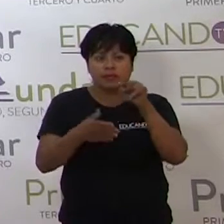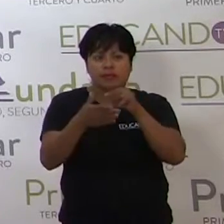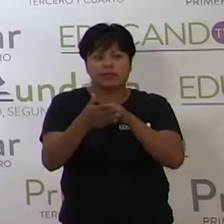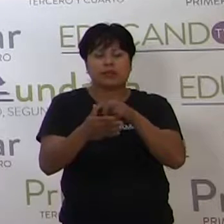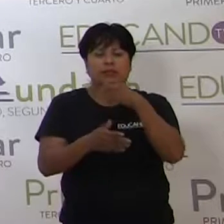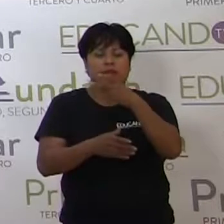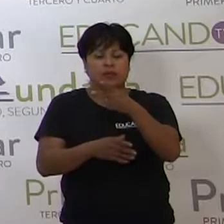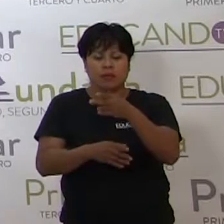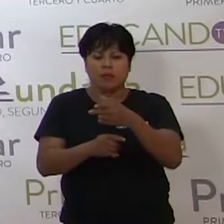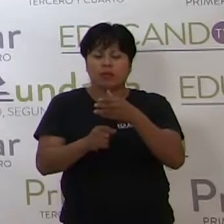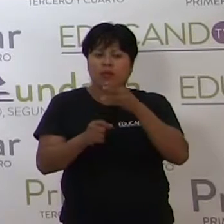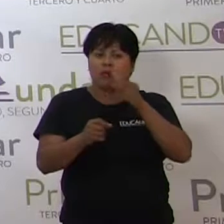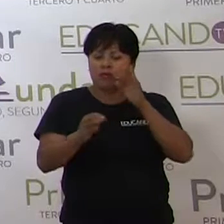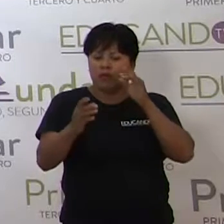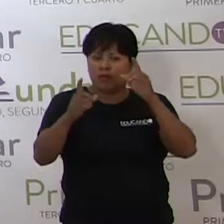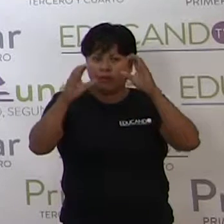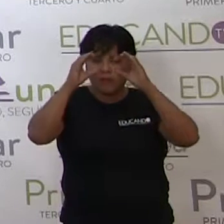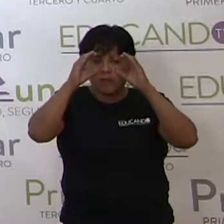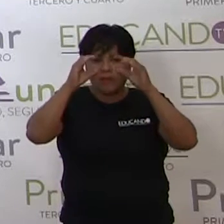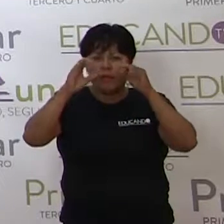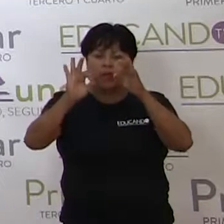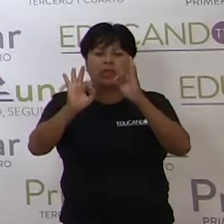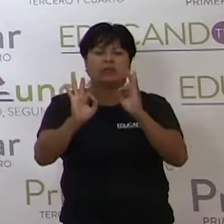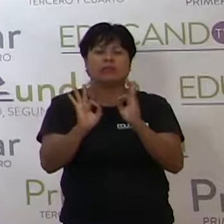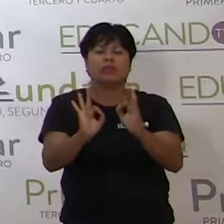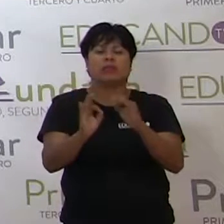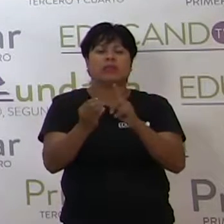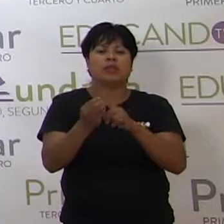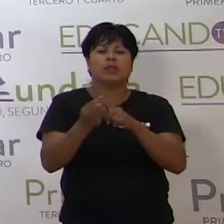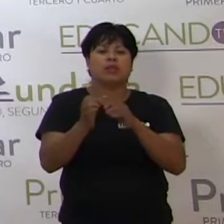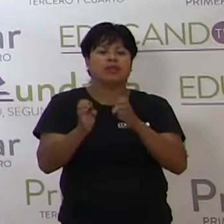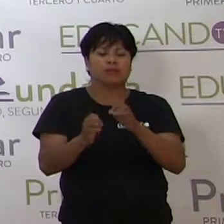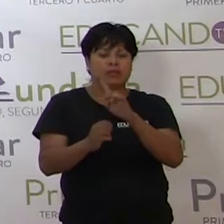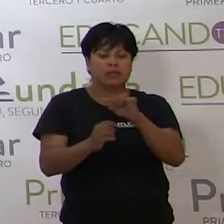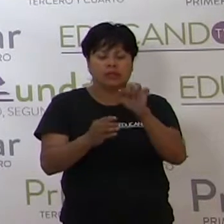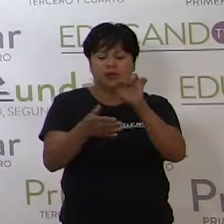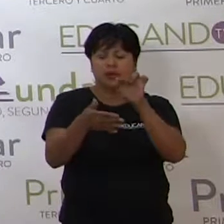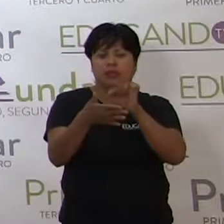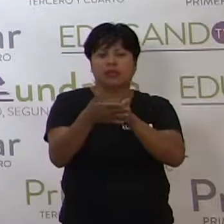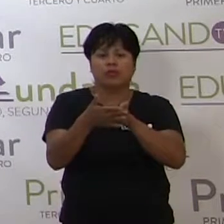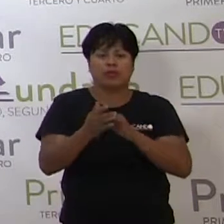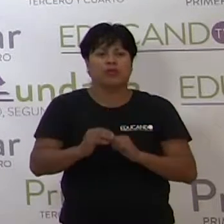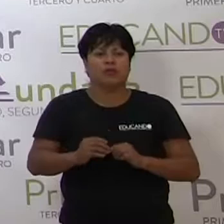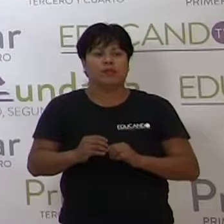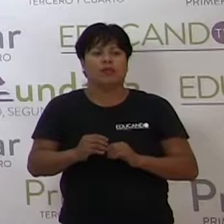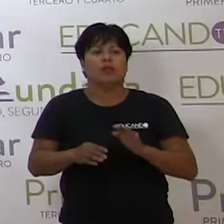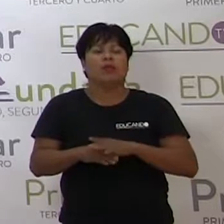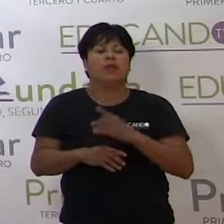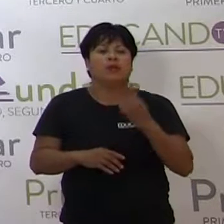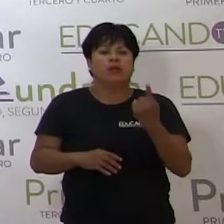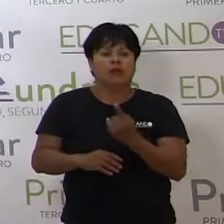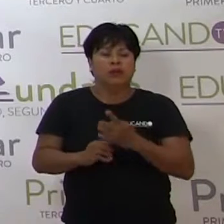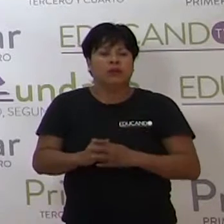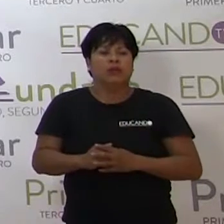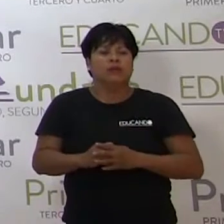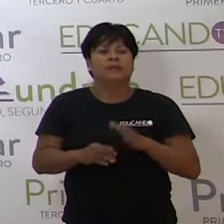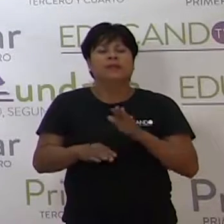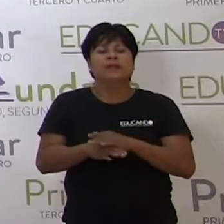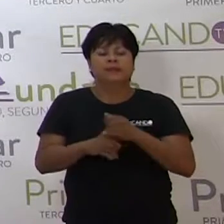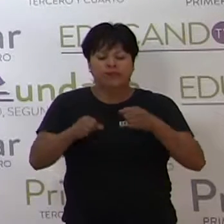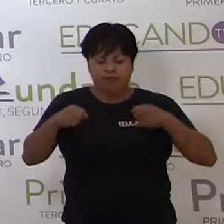en tu retrovisor exactamente dónde está ese punto ciego. ¿Por qué? Porque